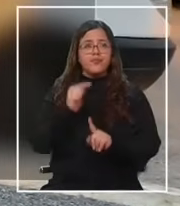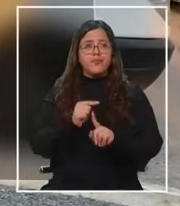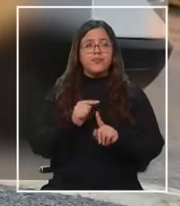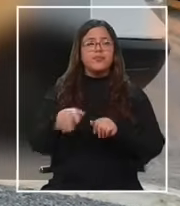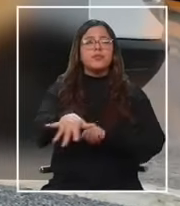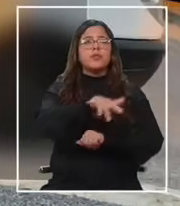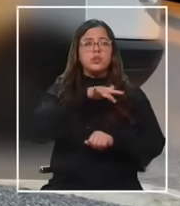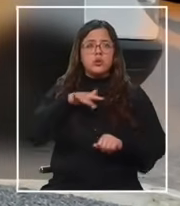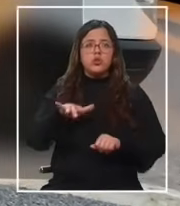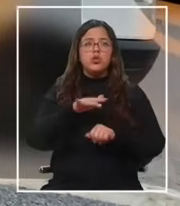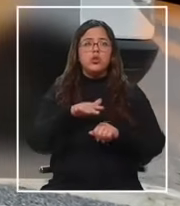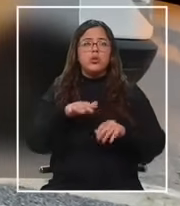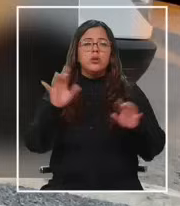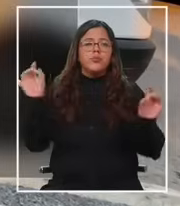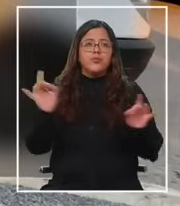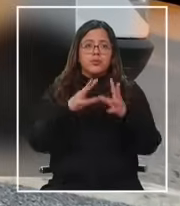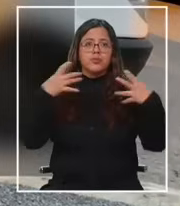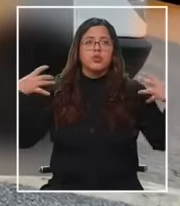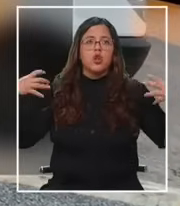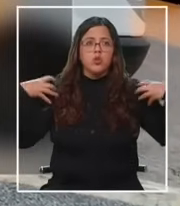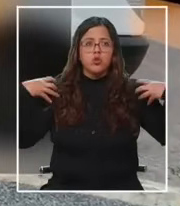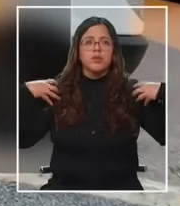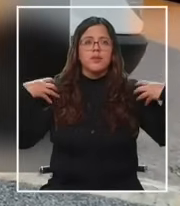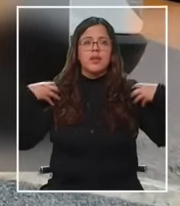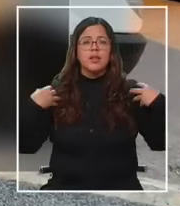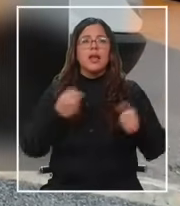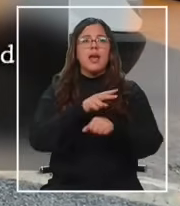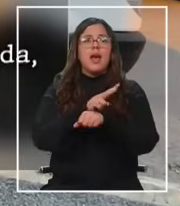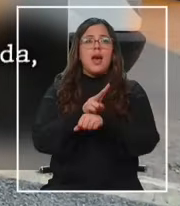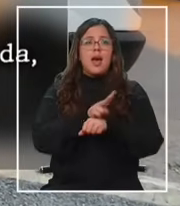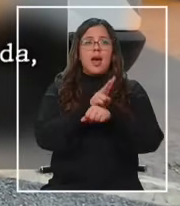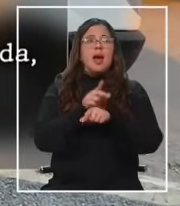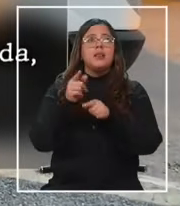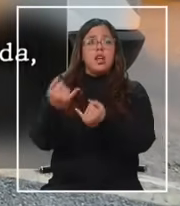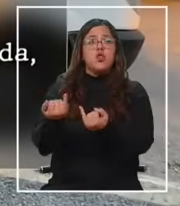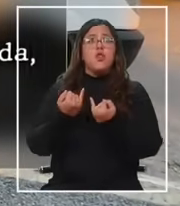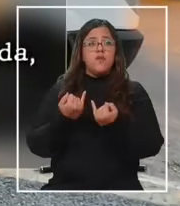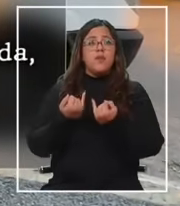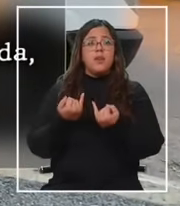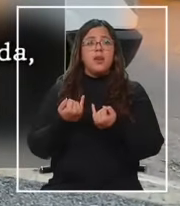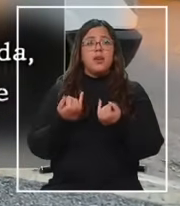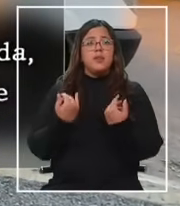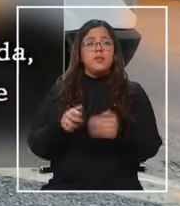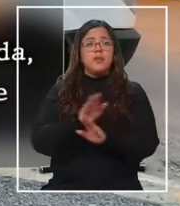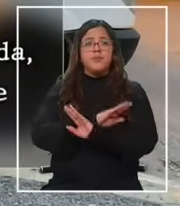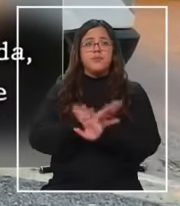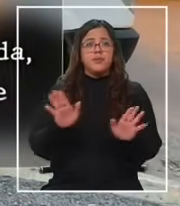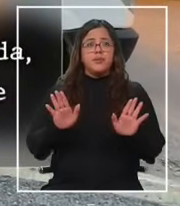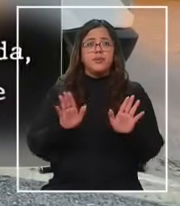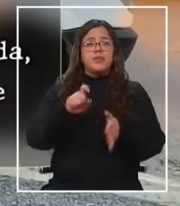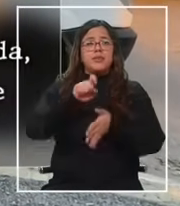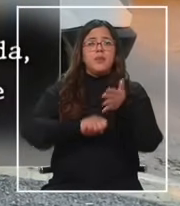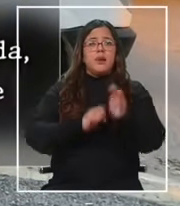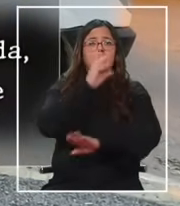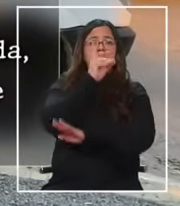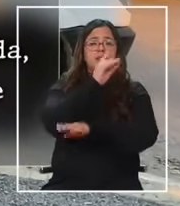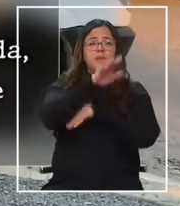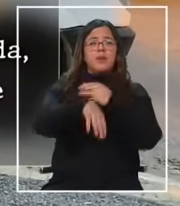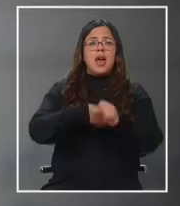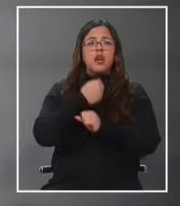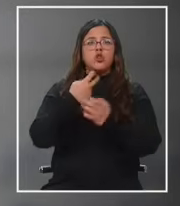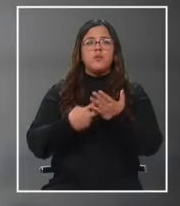los hechos y aclarar eventuales responsabilidades. Nos informan que ha sido sobreseída desde diciembre de